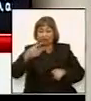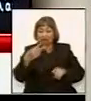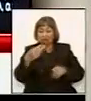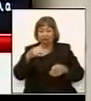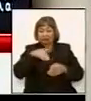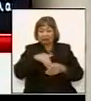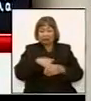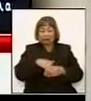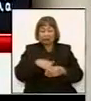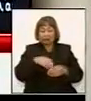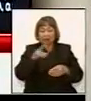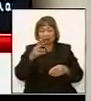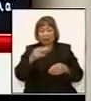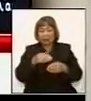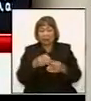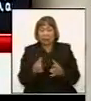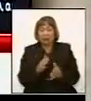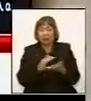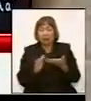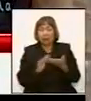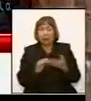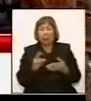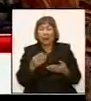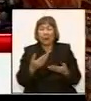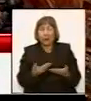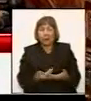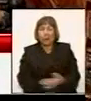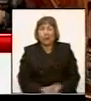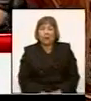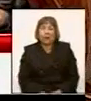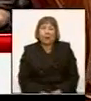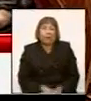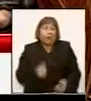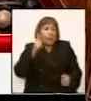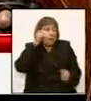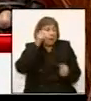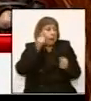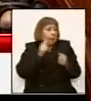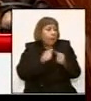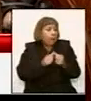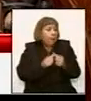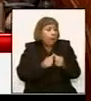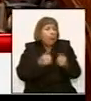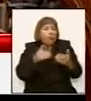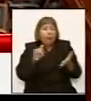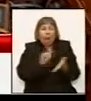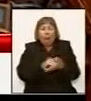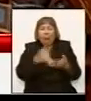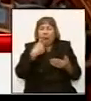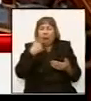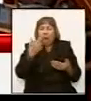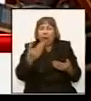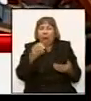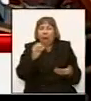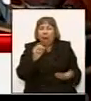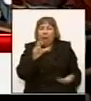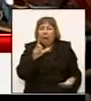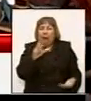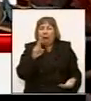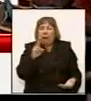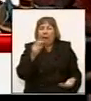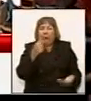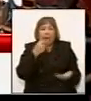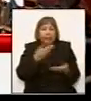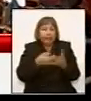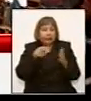se va a someter a votación la exoneración de la segunda votación. Recordemos lo que ha dicho el congresista Oliva, presidente de la Comisión de Justicia.